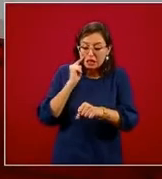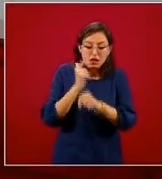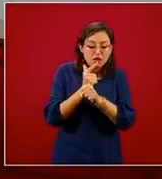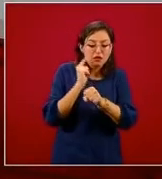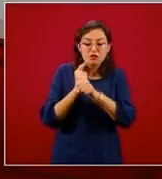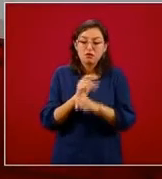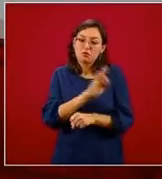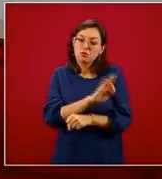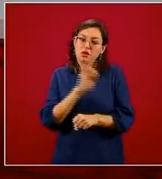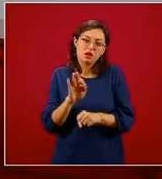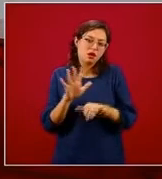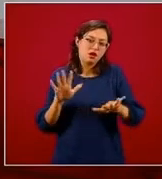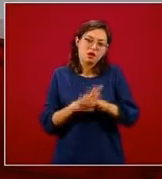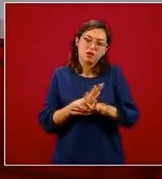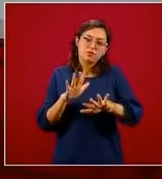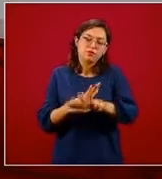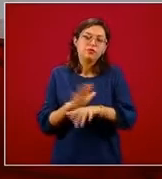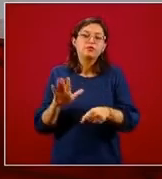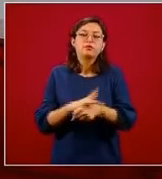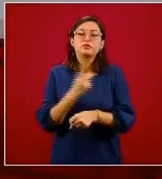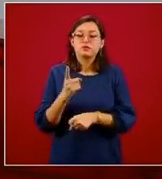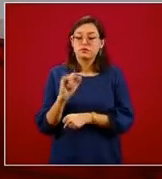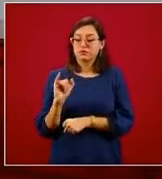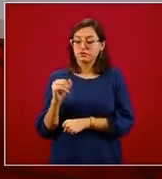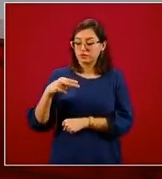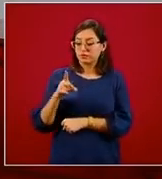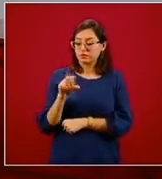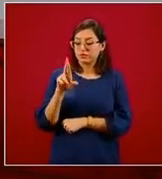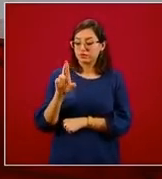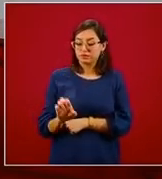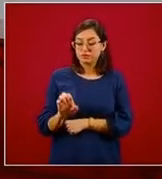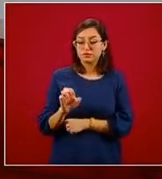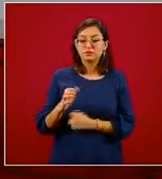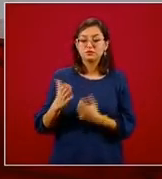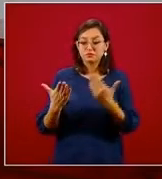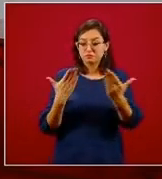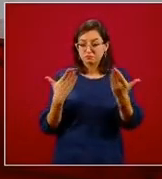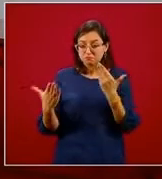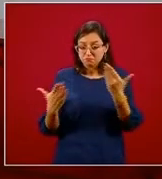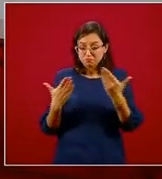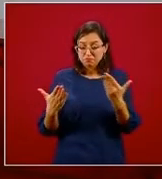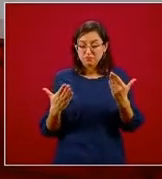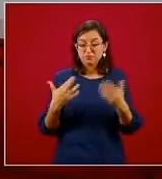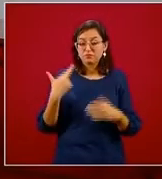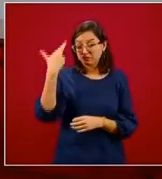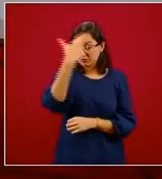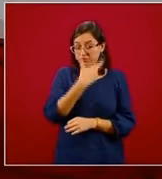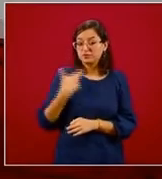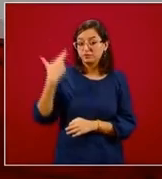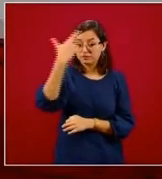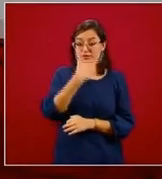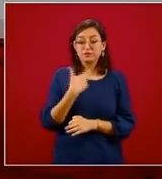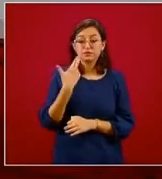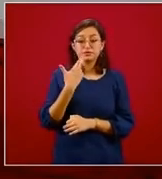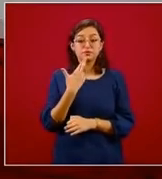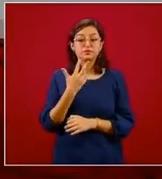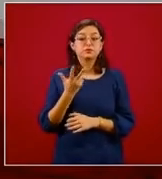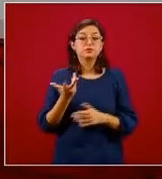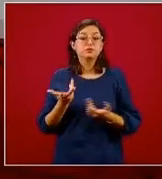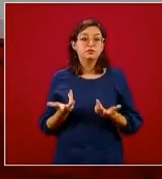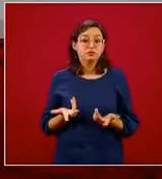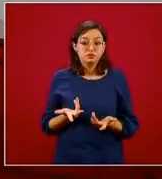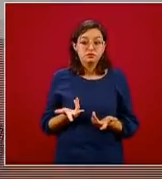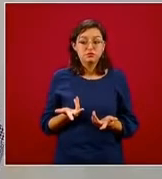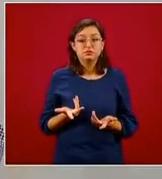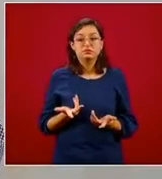results, variables porque recordemos these que are no variable. estuvo We realizando must procesos remember precisamente de that there valoración y is en su momento a emitiendo